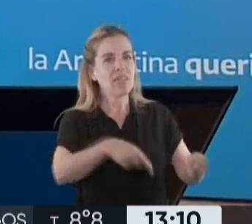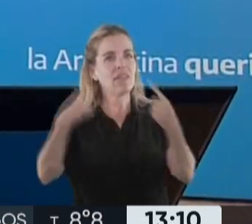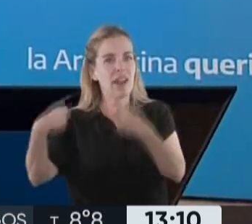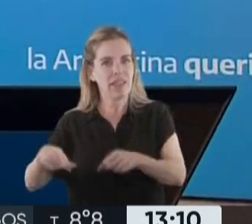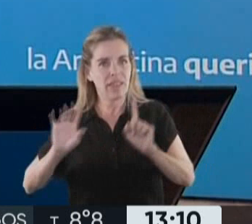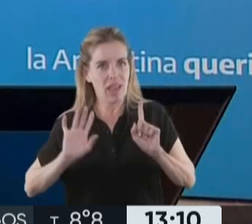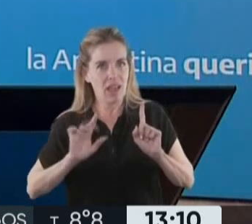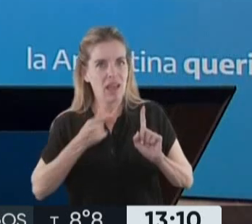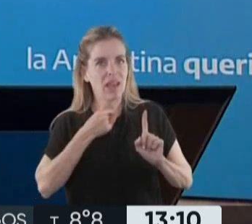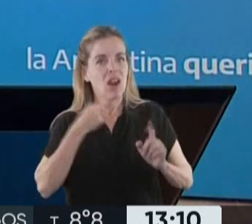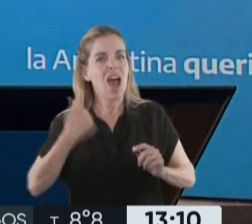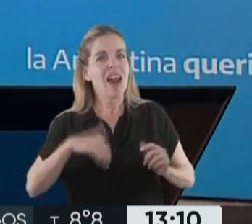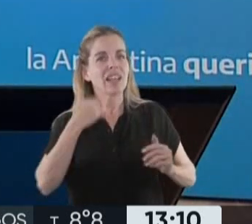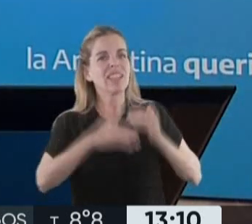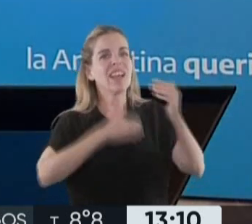distintas.